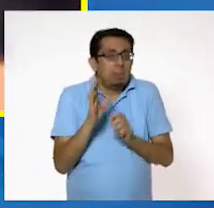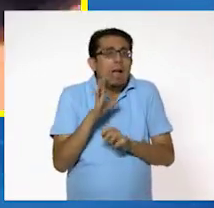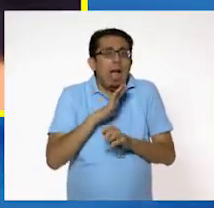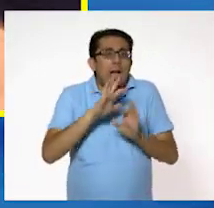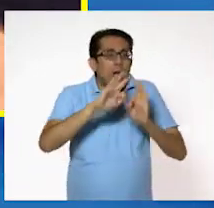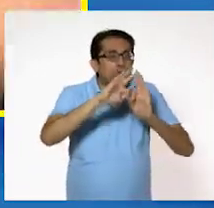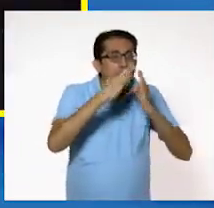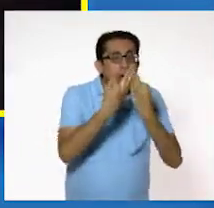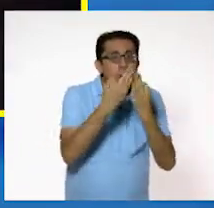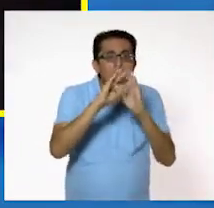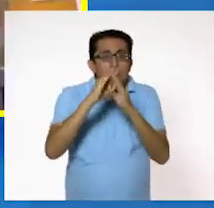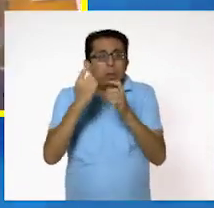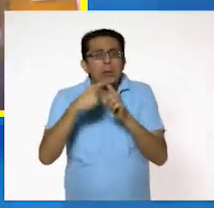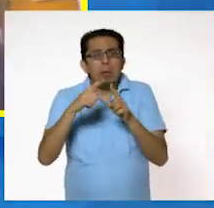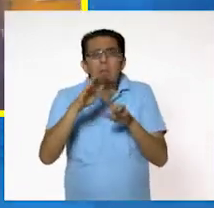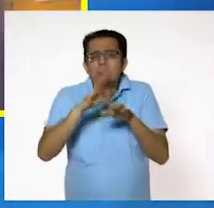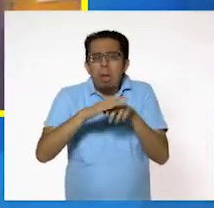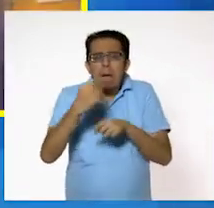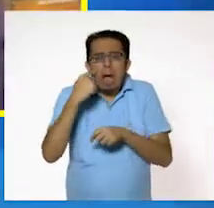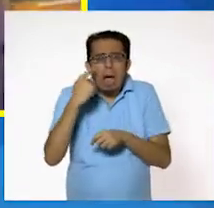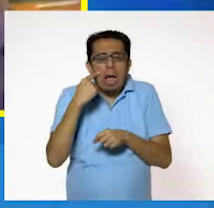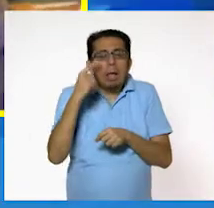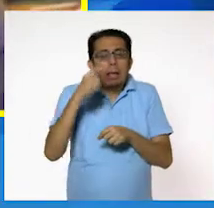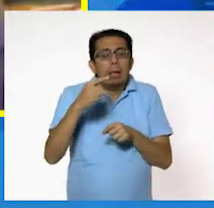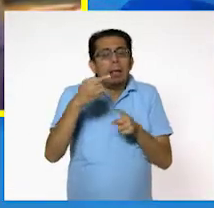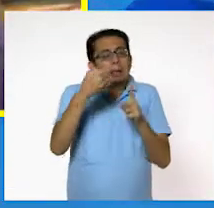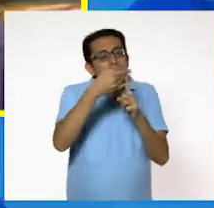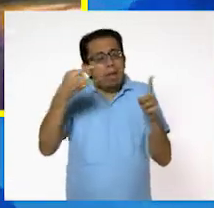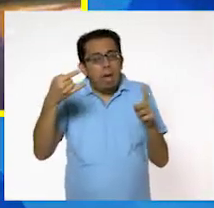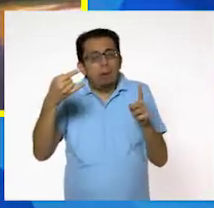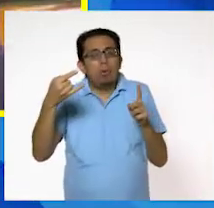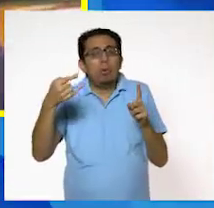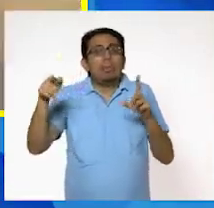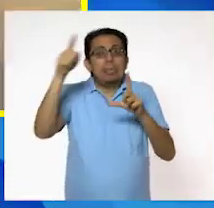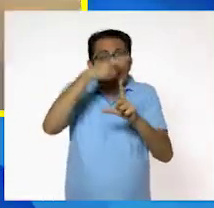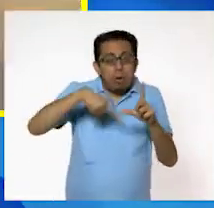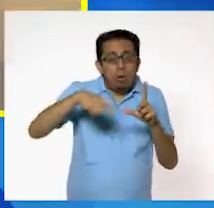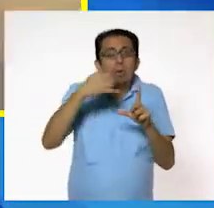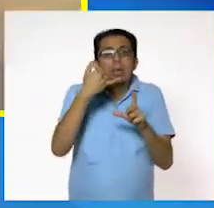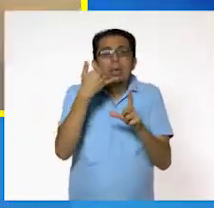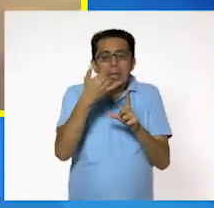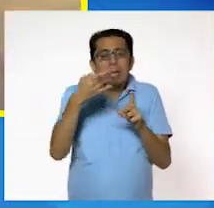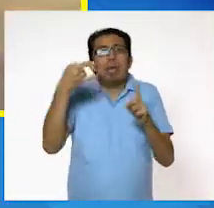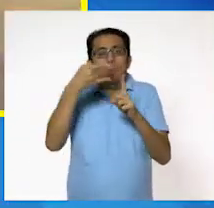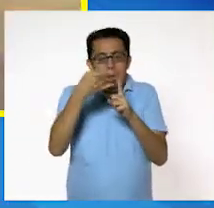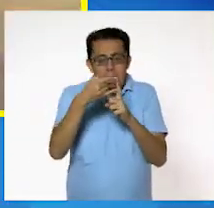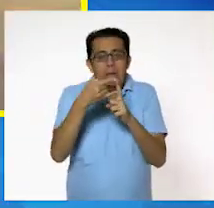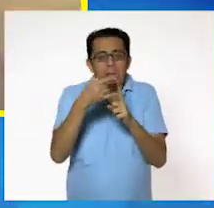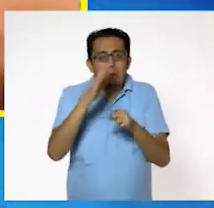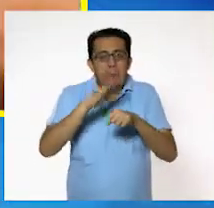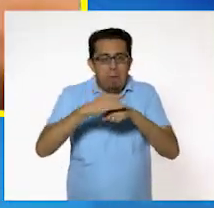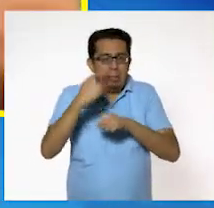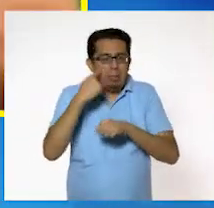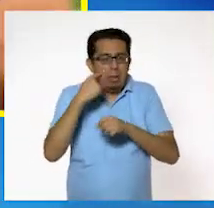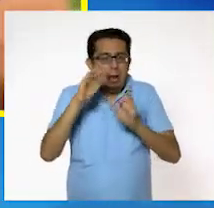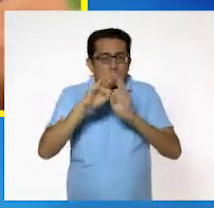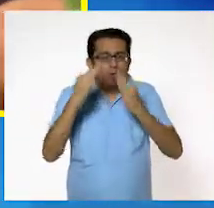formas, sobre todo rectangulares, circulares y cuadrados también.